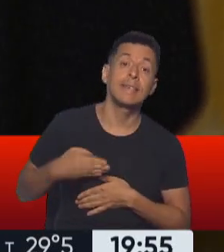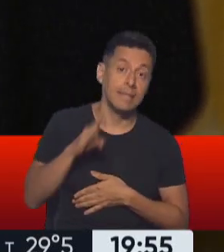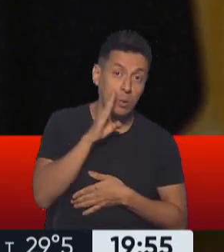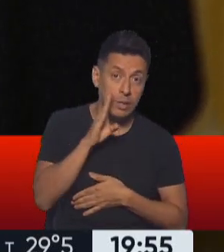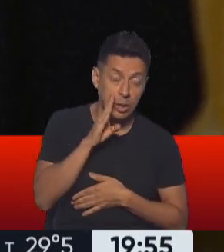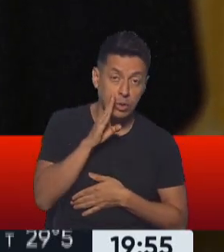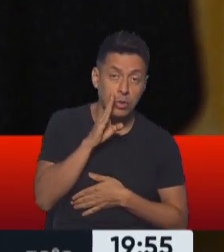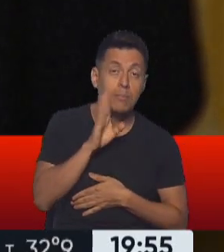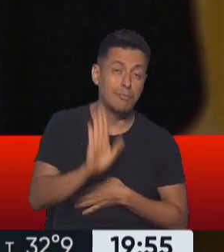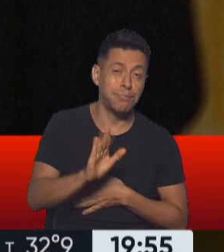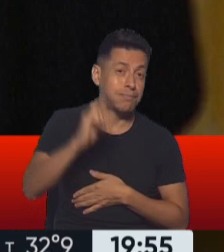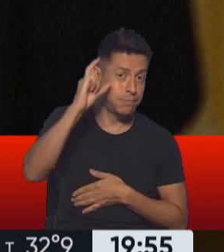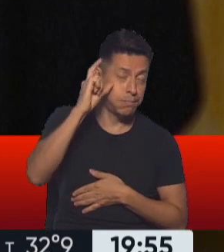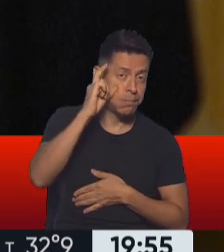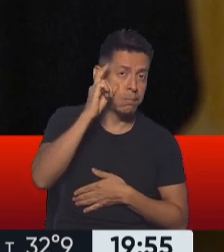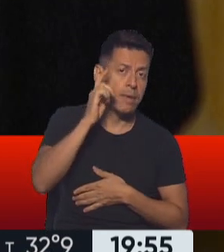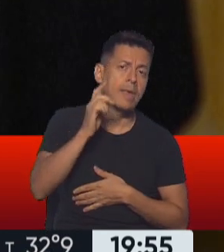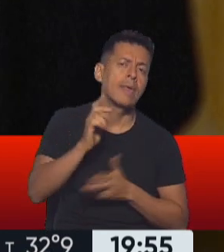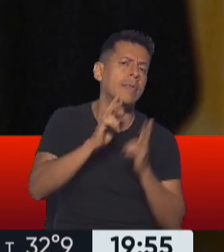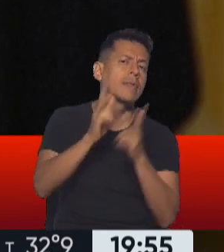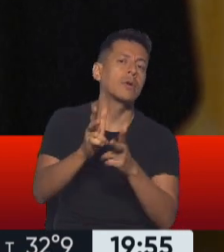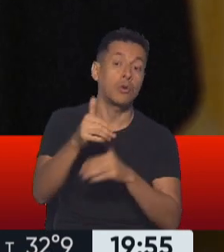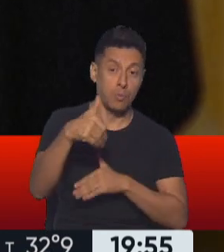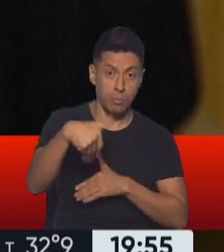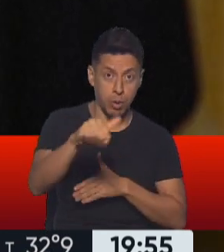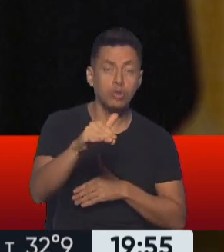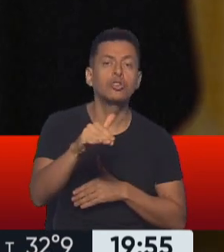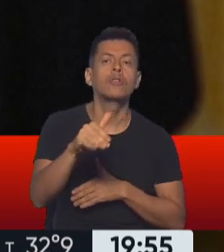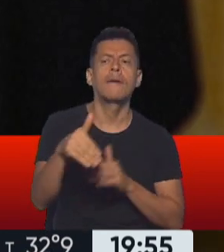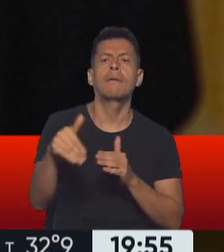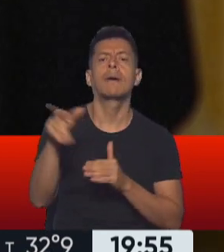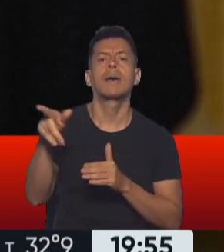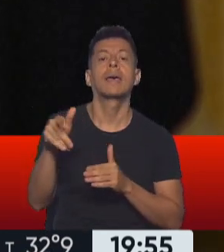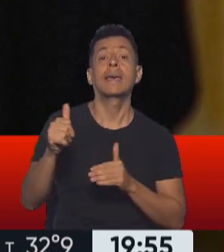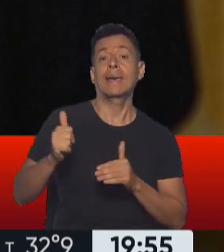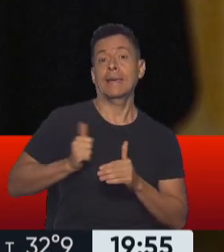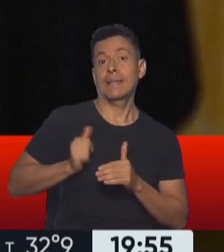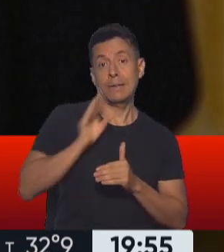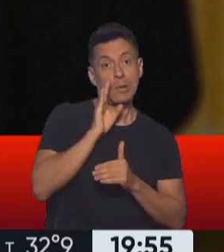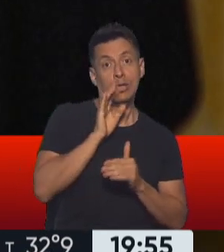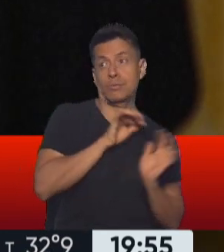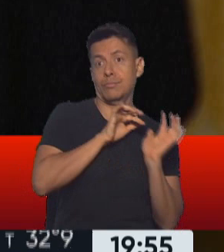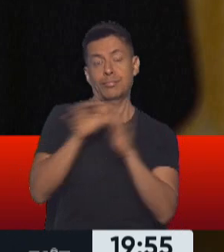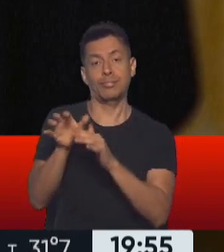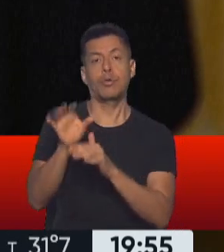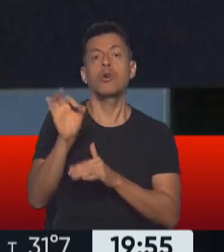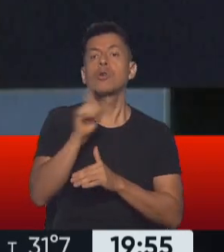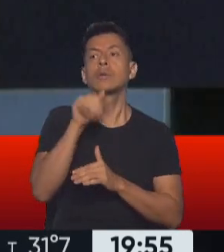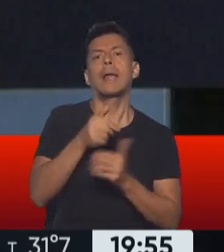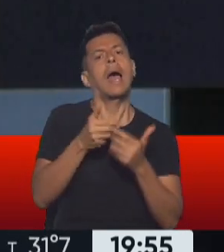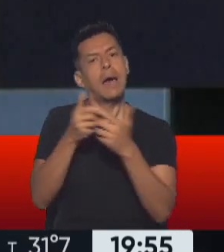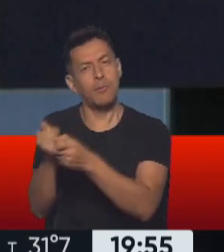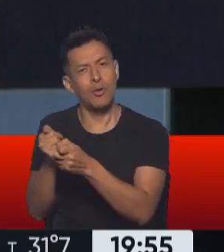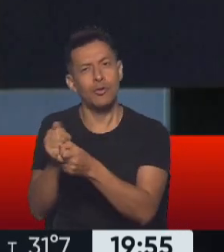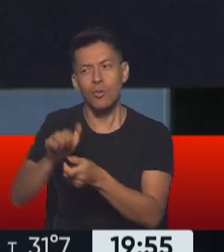expresó que pronto enviará soldados estadounidenses para apoyar la presencia de la otan en la zona de